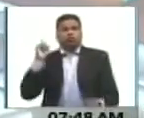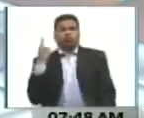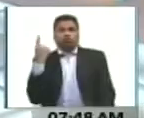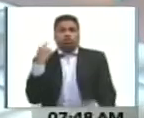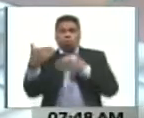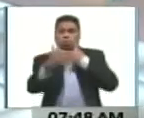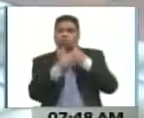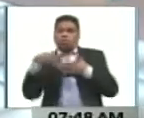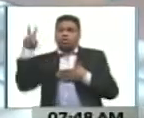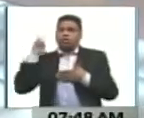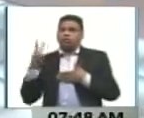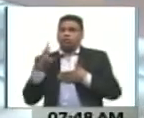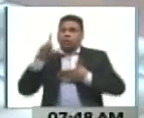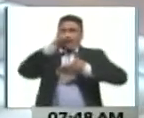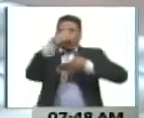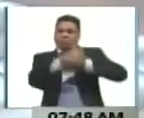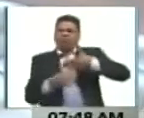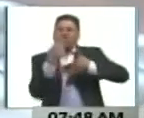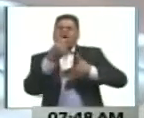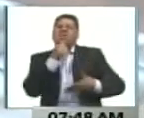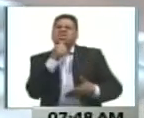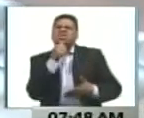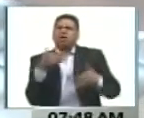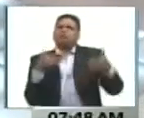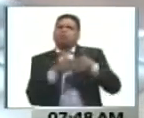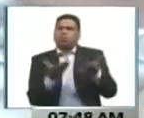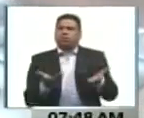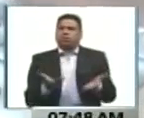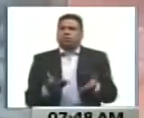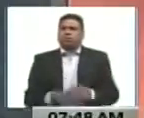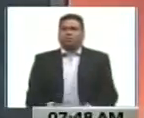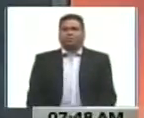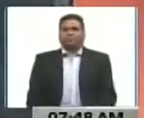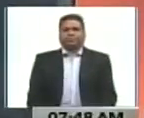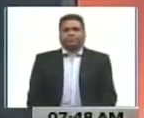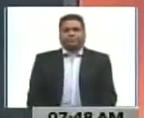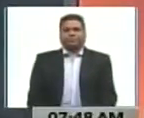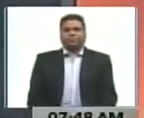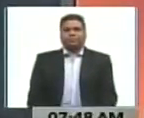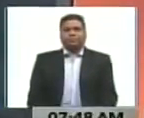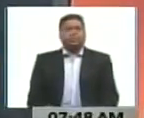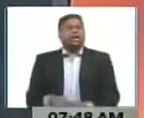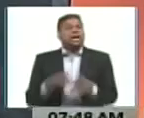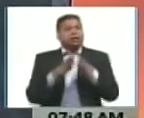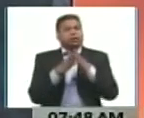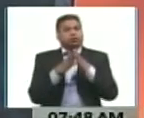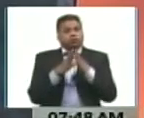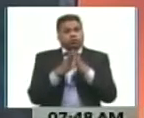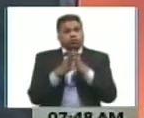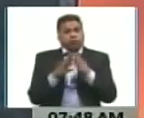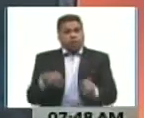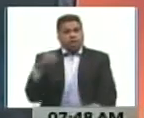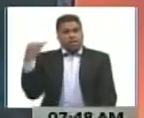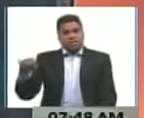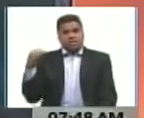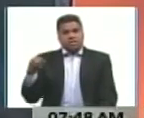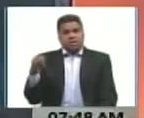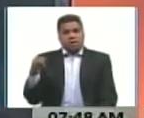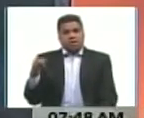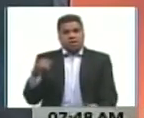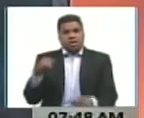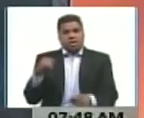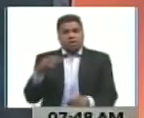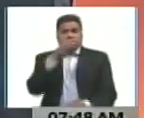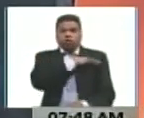a la región, es a los chavistas, ¿a quién? Es a la emergencia de la izquierda en el mundo, a la emergencia del